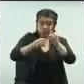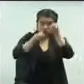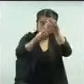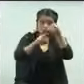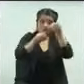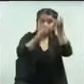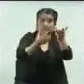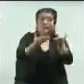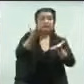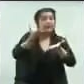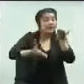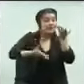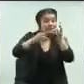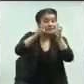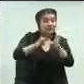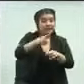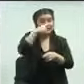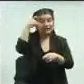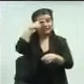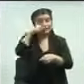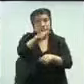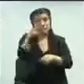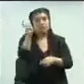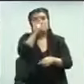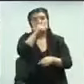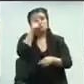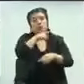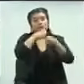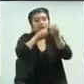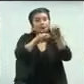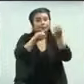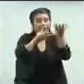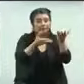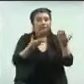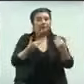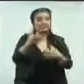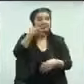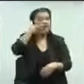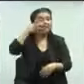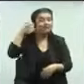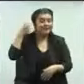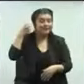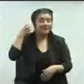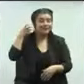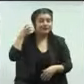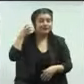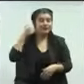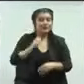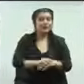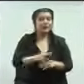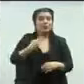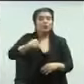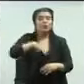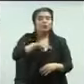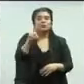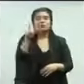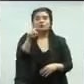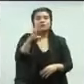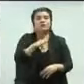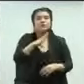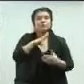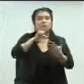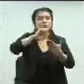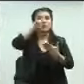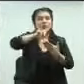porque de repente la gente que trabaja con usted no le informa. En San Marcos, nosotros no tenemos un solo